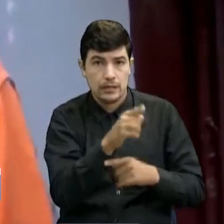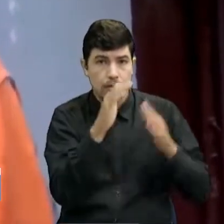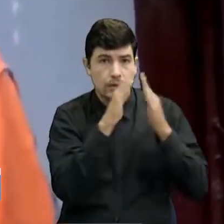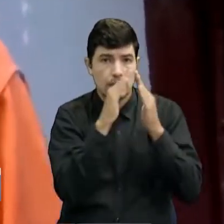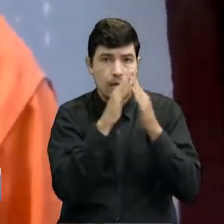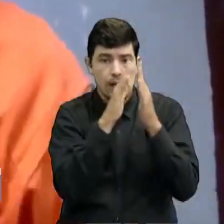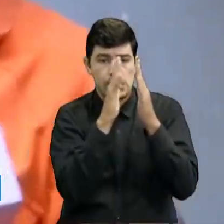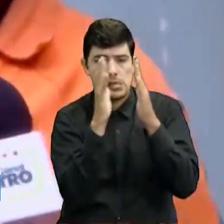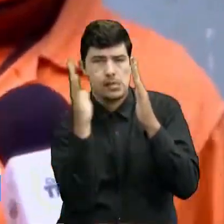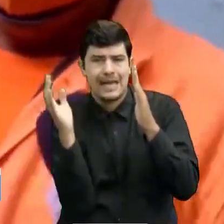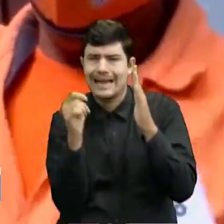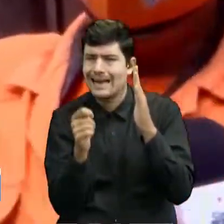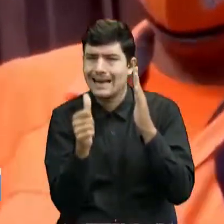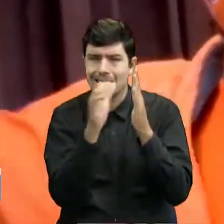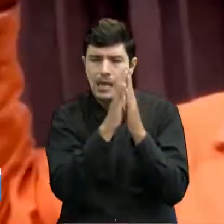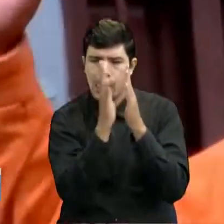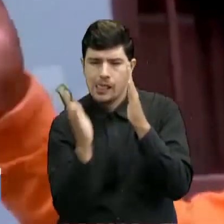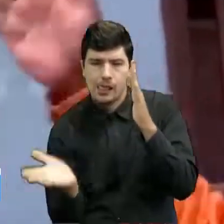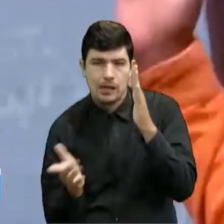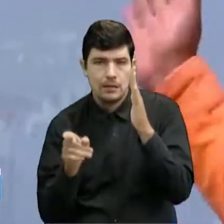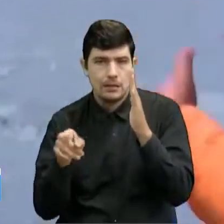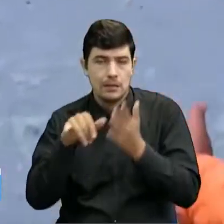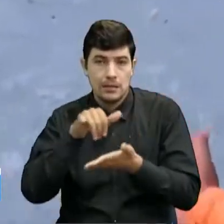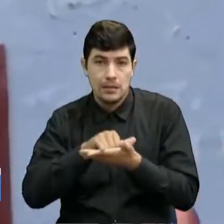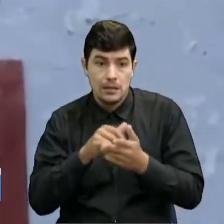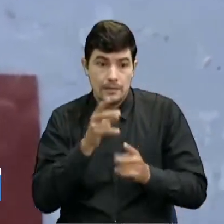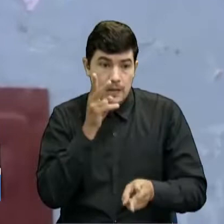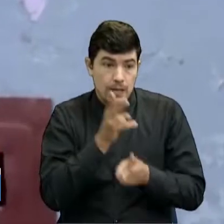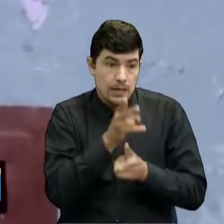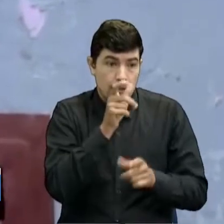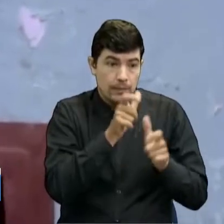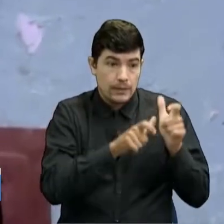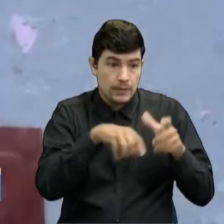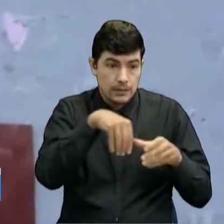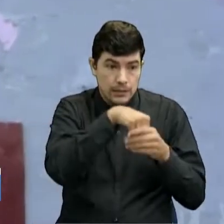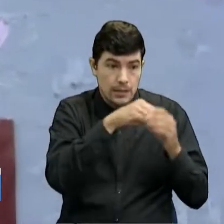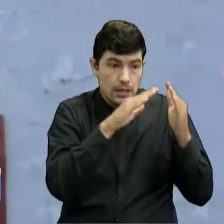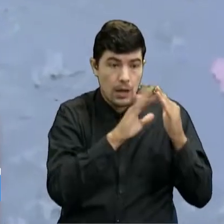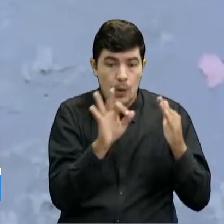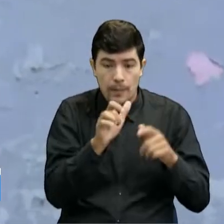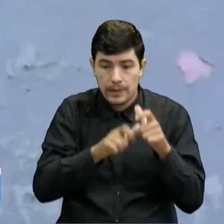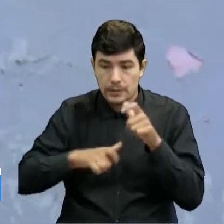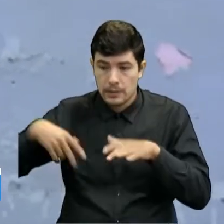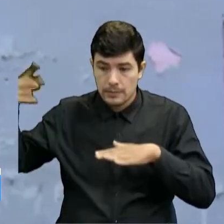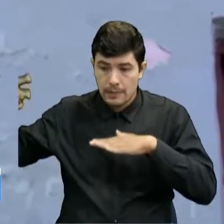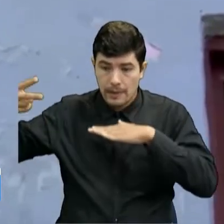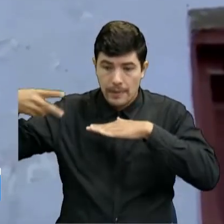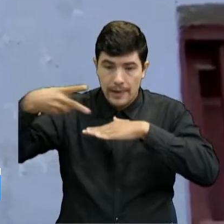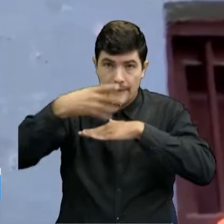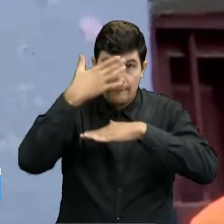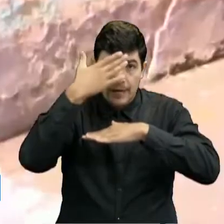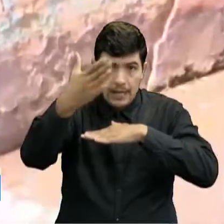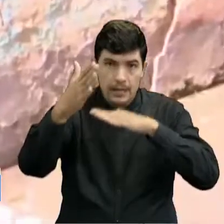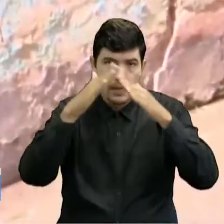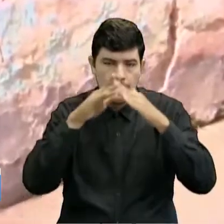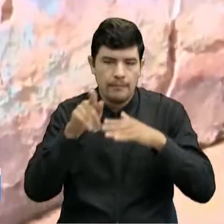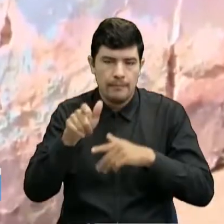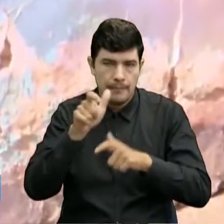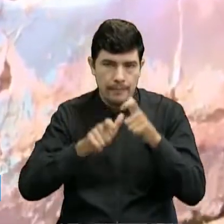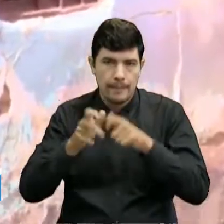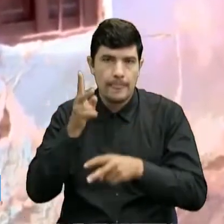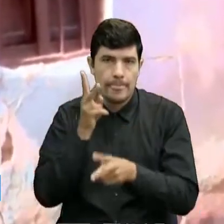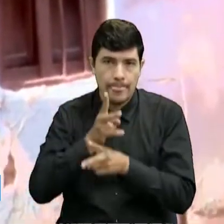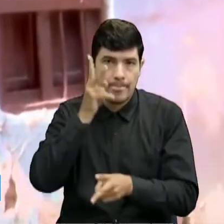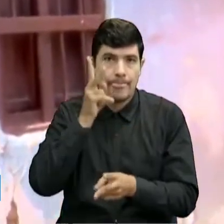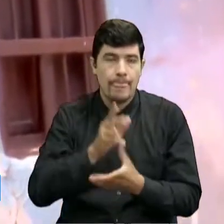está a punto de colapsar. Y es un peligro tanto para los habitantes como para las personas que pasan aquí por el frente esta vivienda. Pasan por